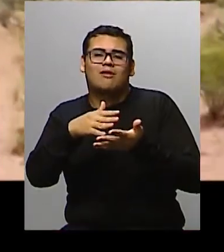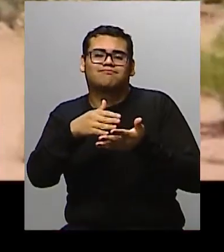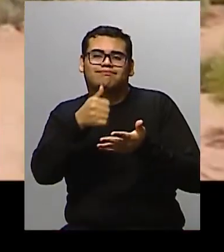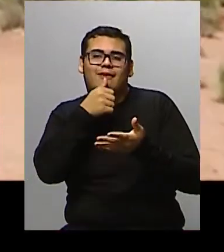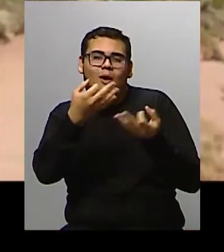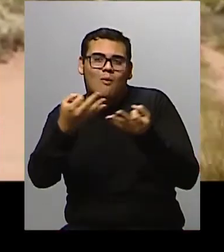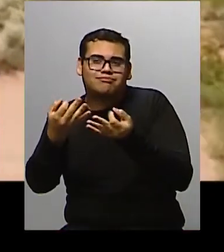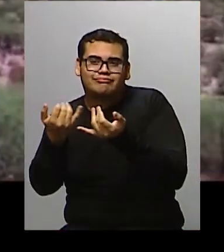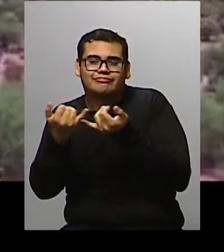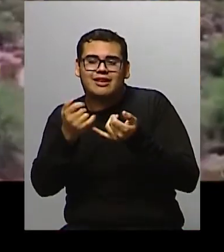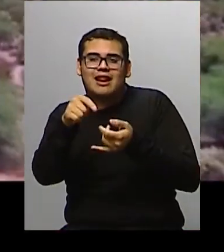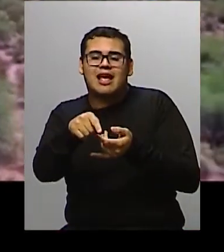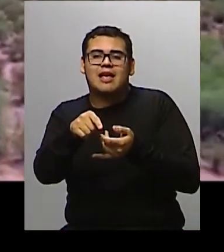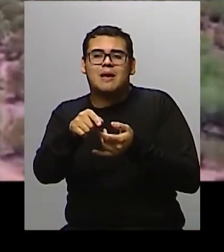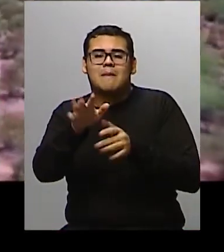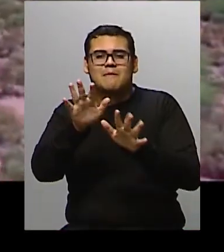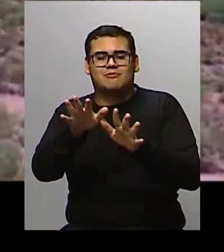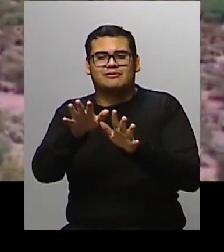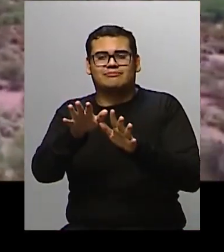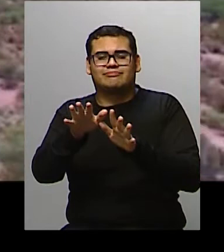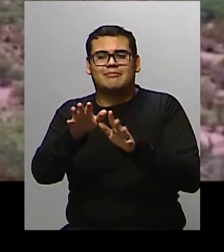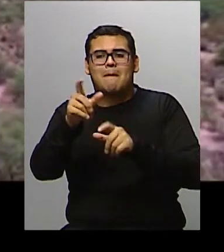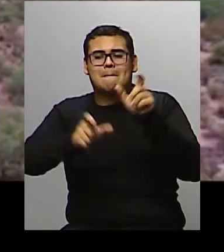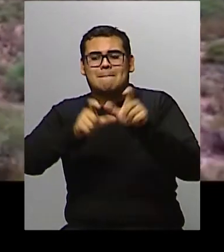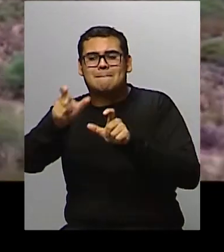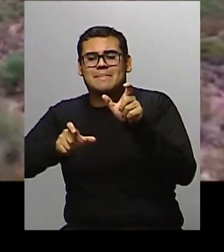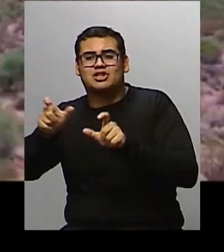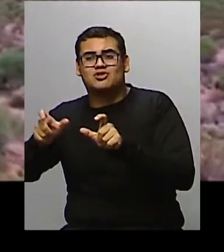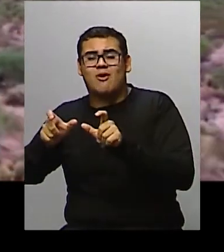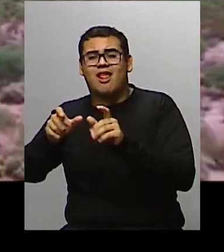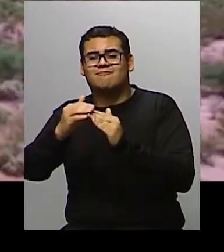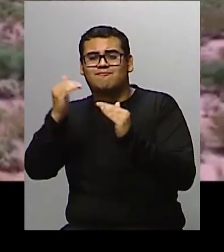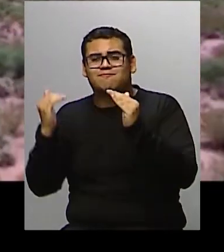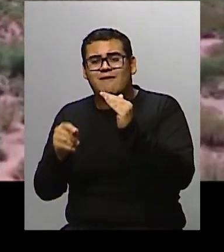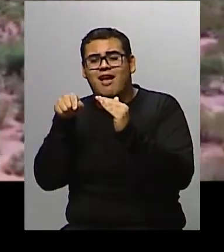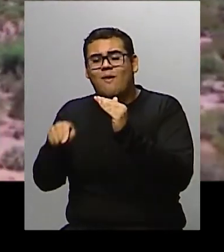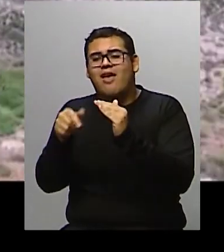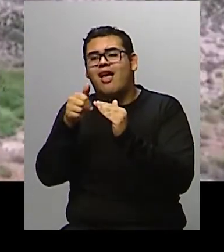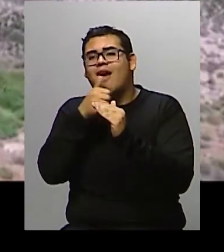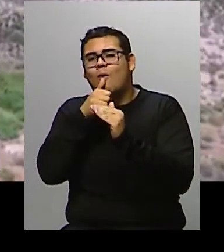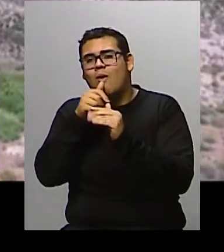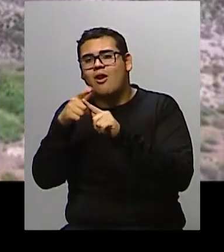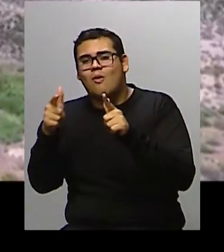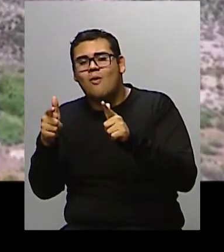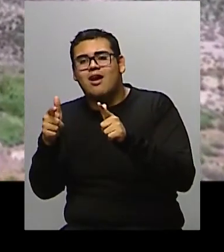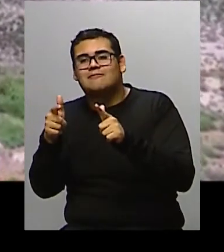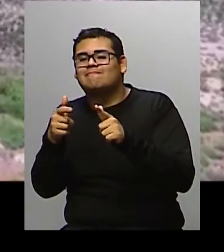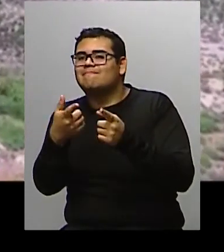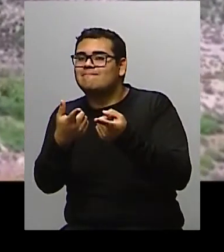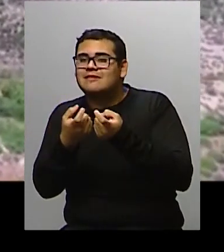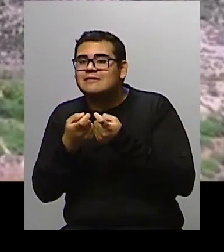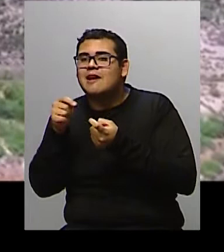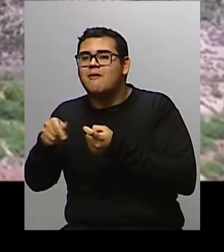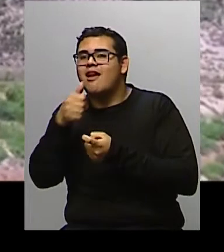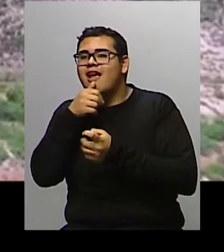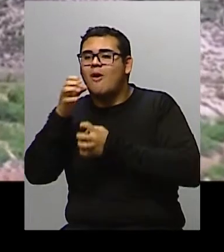de los que viven abajo de la zona irrigada también tengan la posibilidad de tener su desarrollo en base al